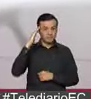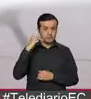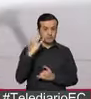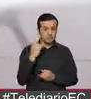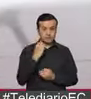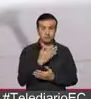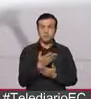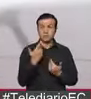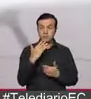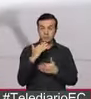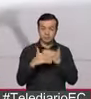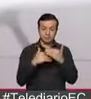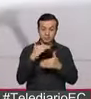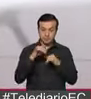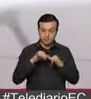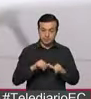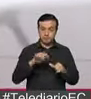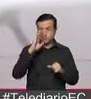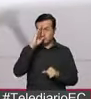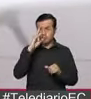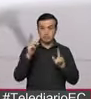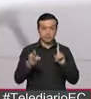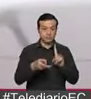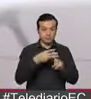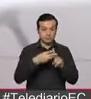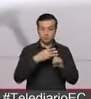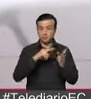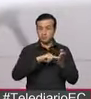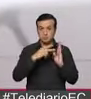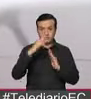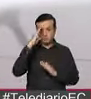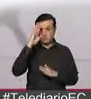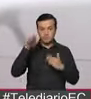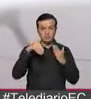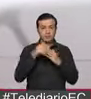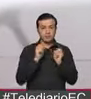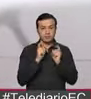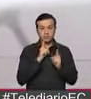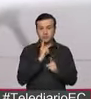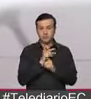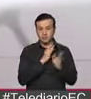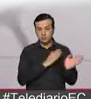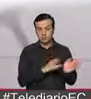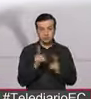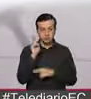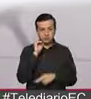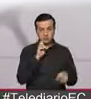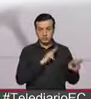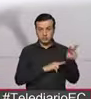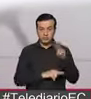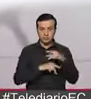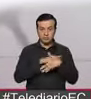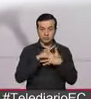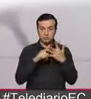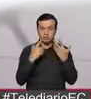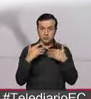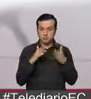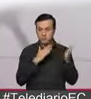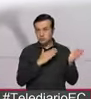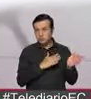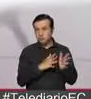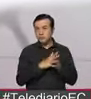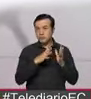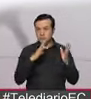21 están caminando hacia una policía digital hacia una policía que tenga la oportunidad de analizar una big data y desde esa gran